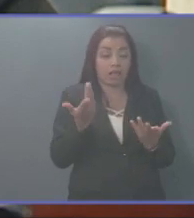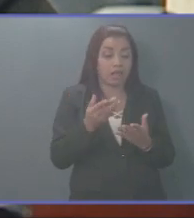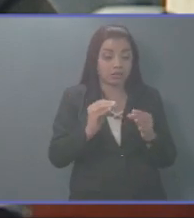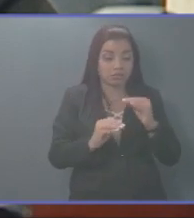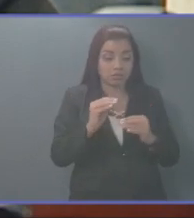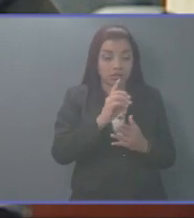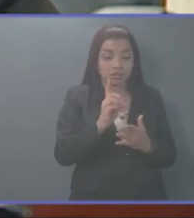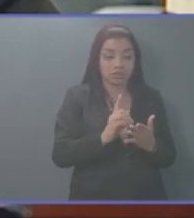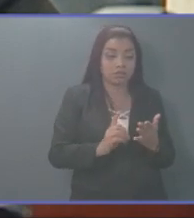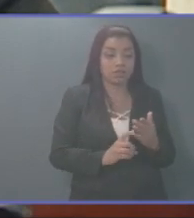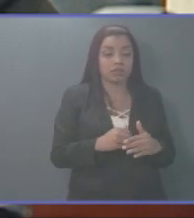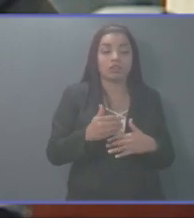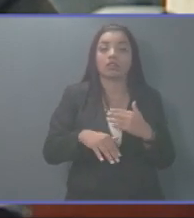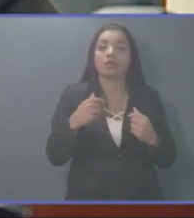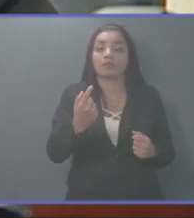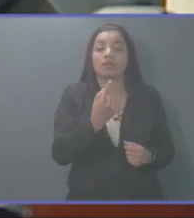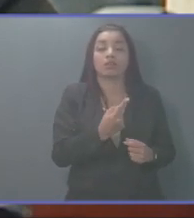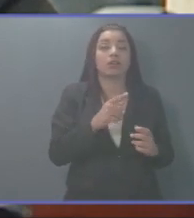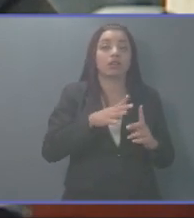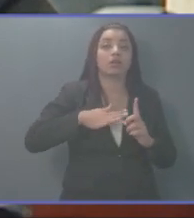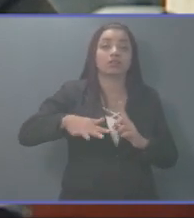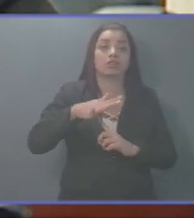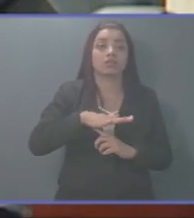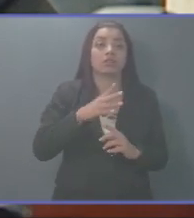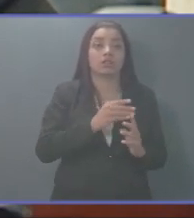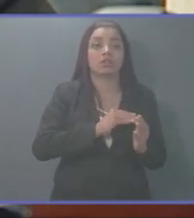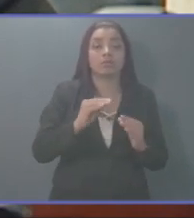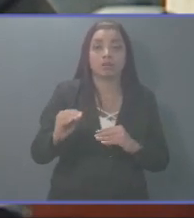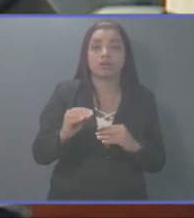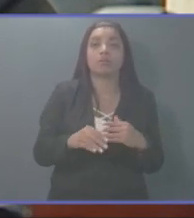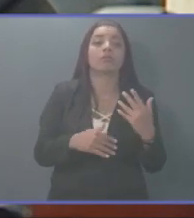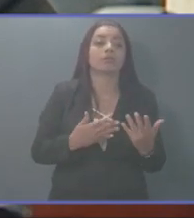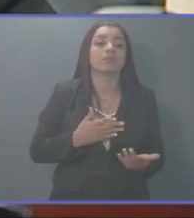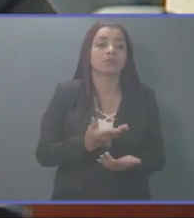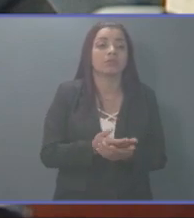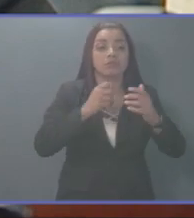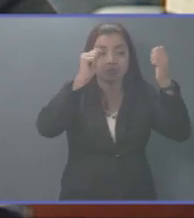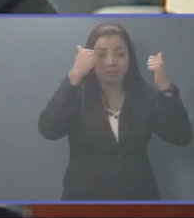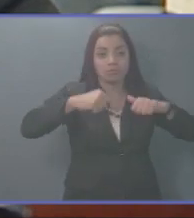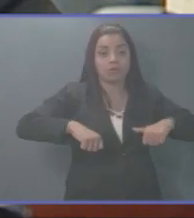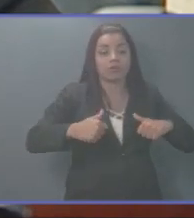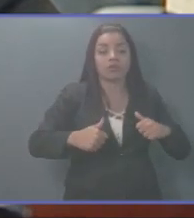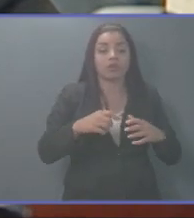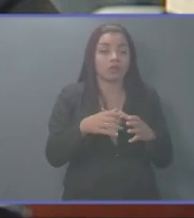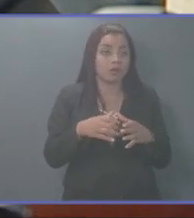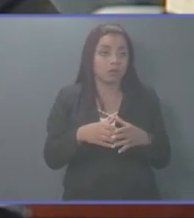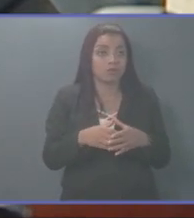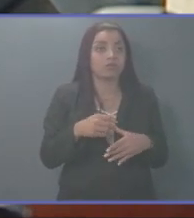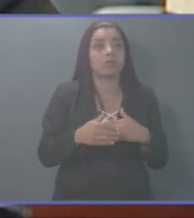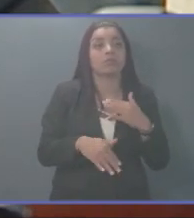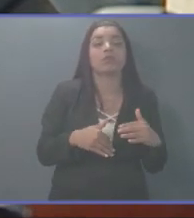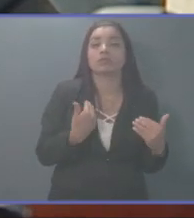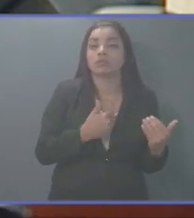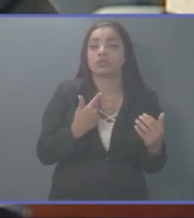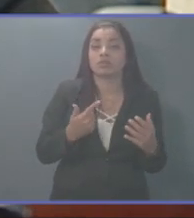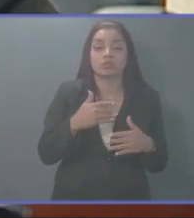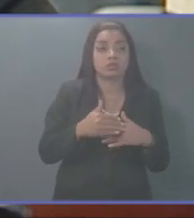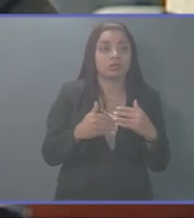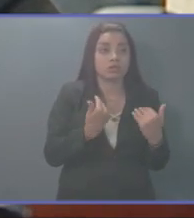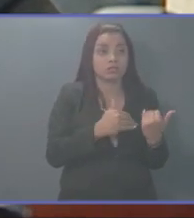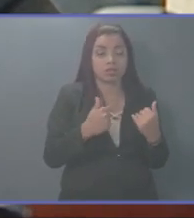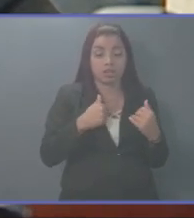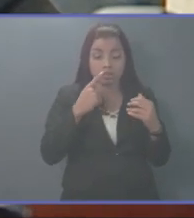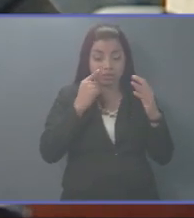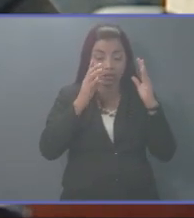atención y protección de las personas en condición de desplazamiento forzado interno, la cual someterá a la aprobación de la comisión. El mecanismo contendrá la hoja de ruta de